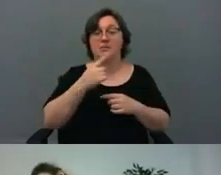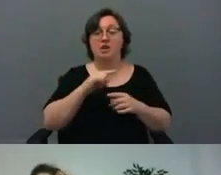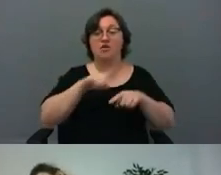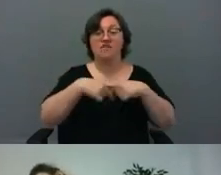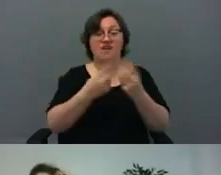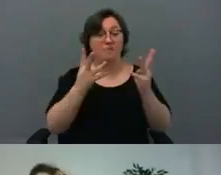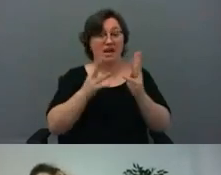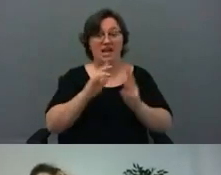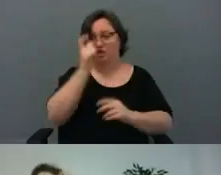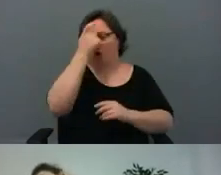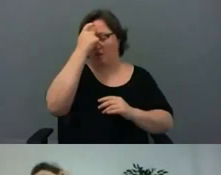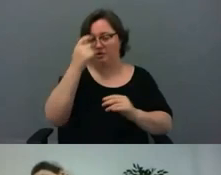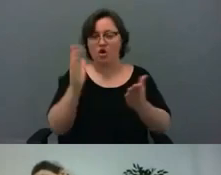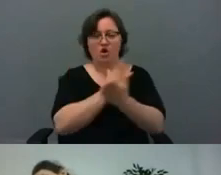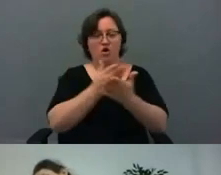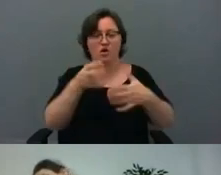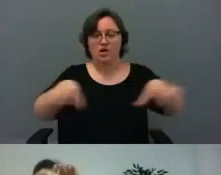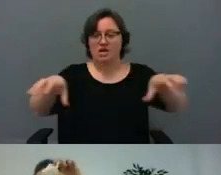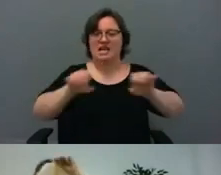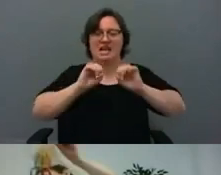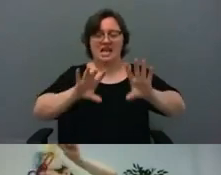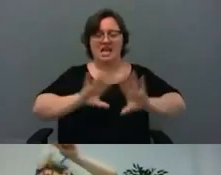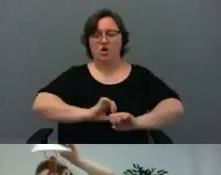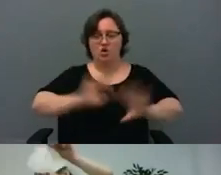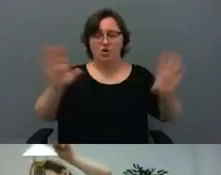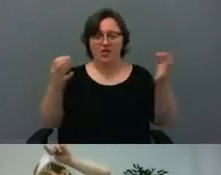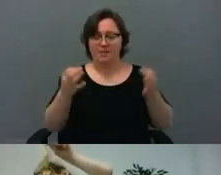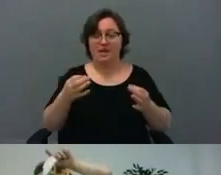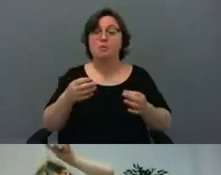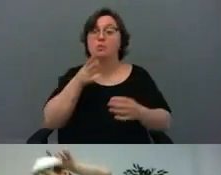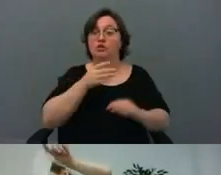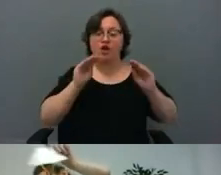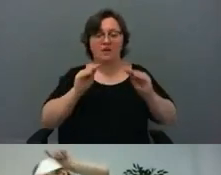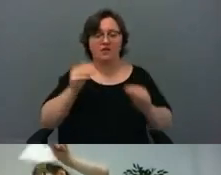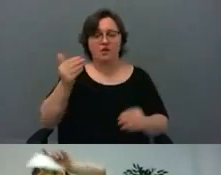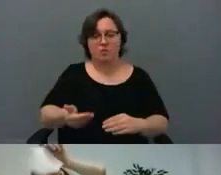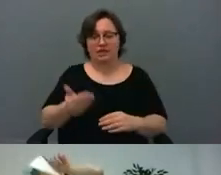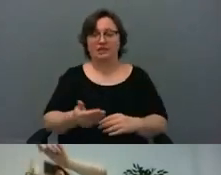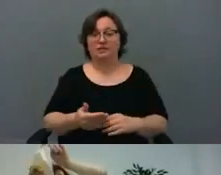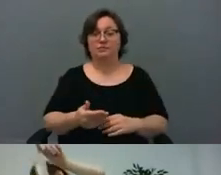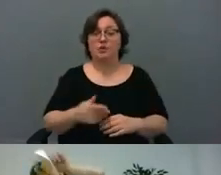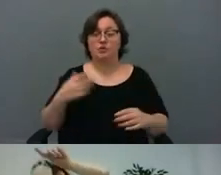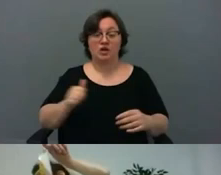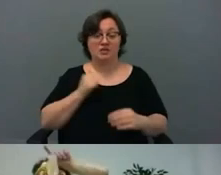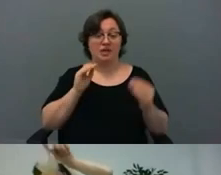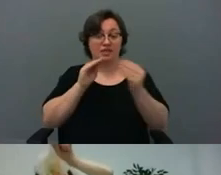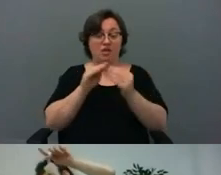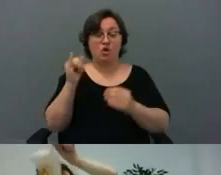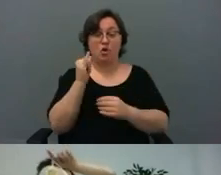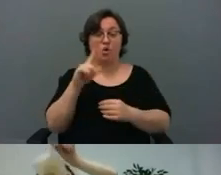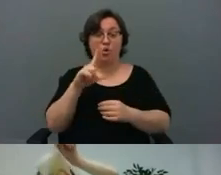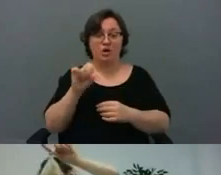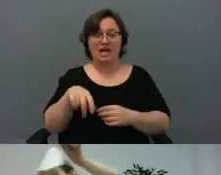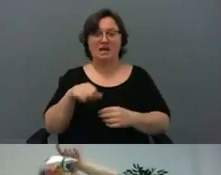familias. Esa línea de formación es muy importante. Y en esta misma línea, Julián nos pregunta qué tipo de